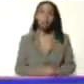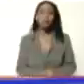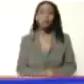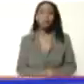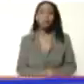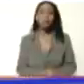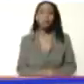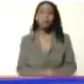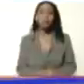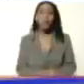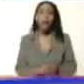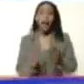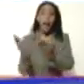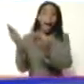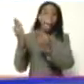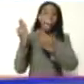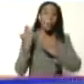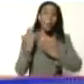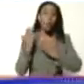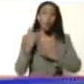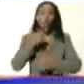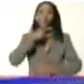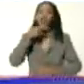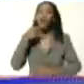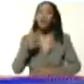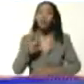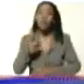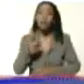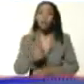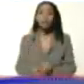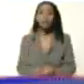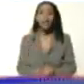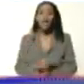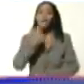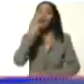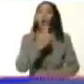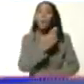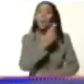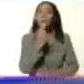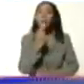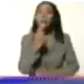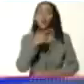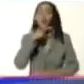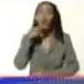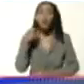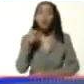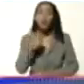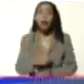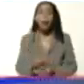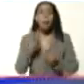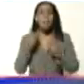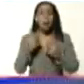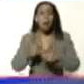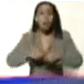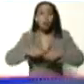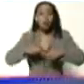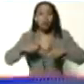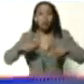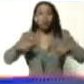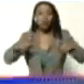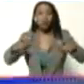el apoyo de Rusia y el compromiso de Rusia para incrementar